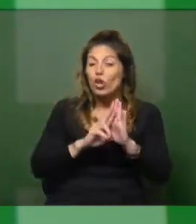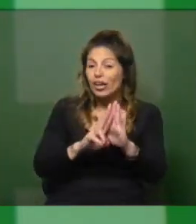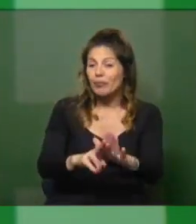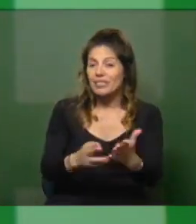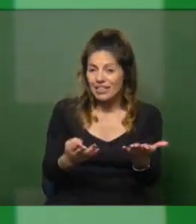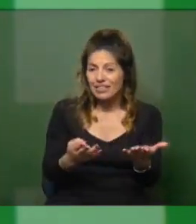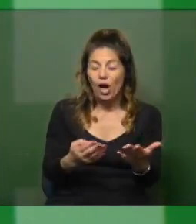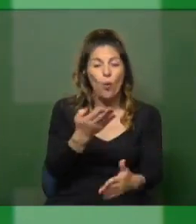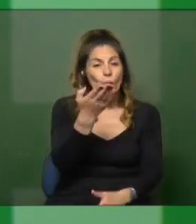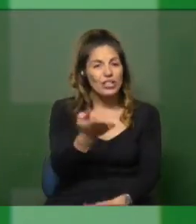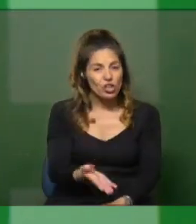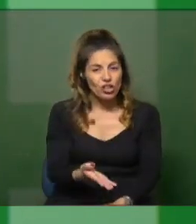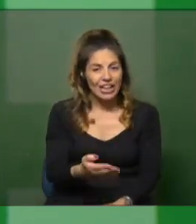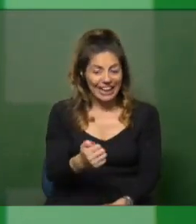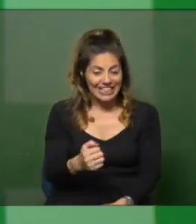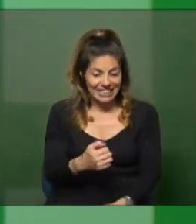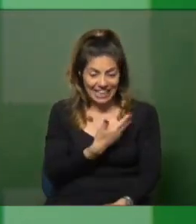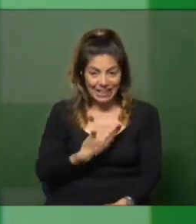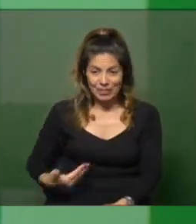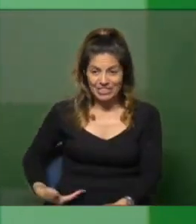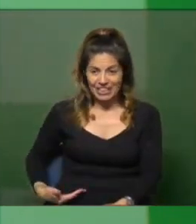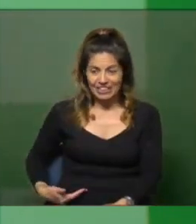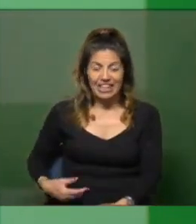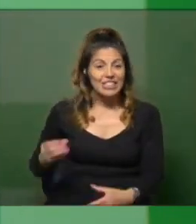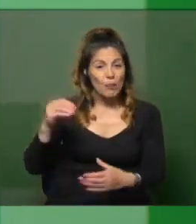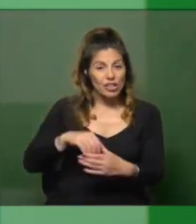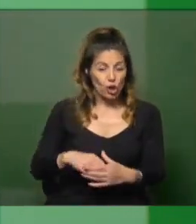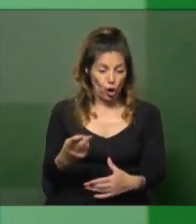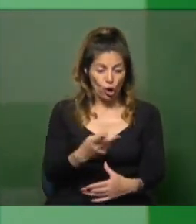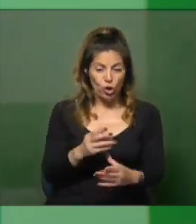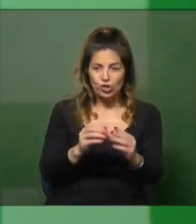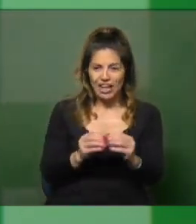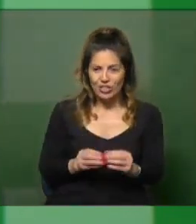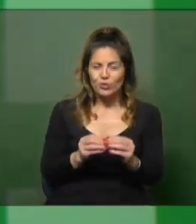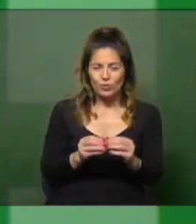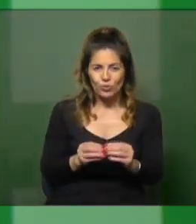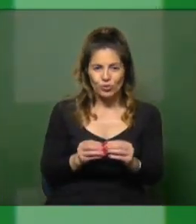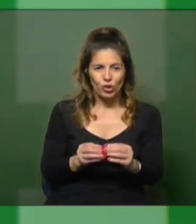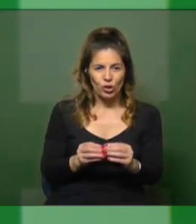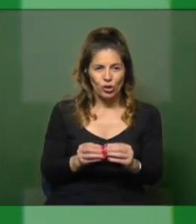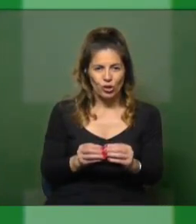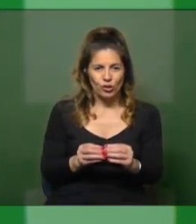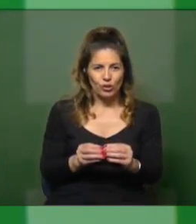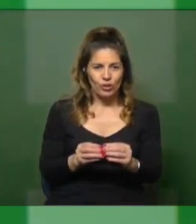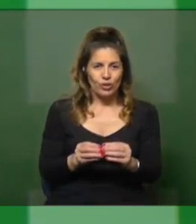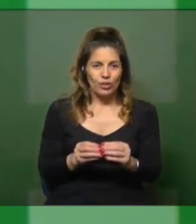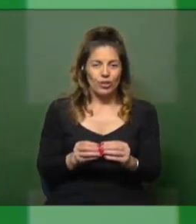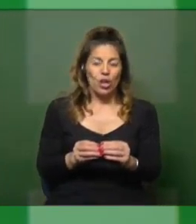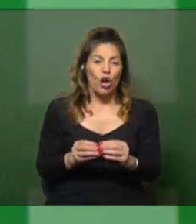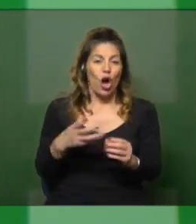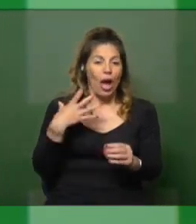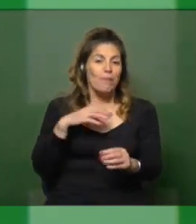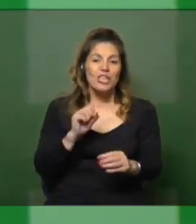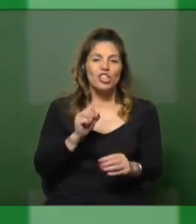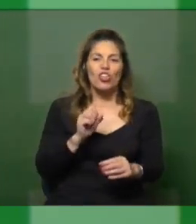tenemos a un personaje que acaba de ser electo presidente que se metió con esos dos asuntos que son junto con digo el mito de Vita